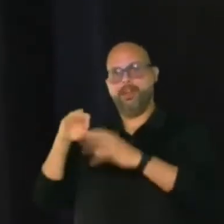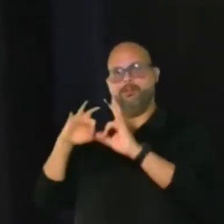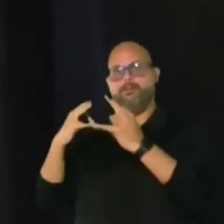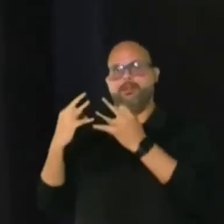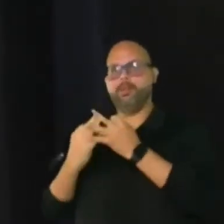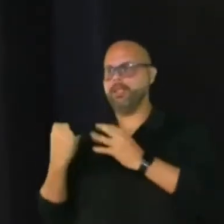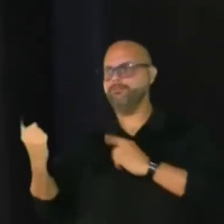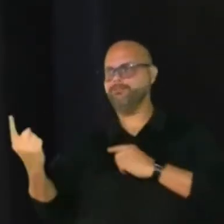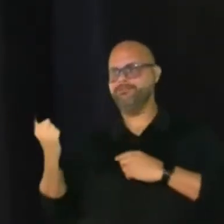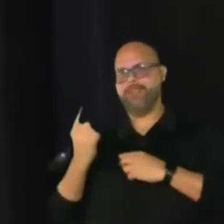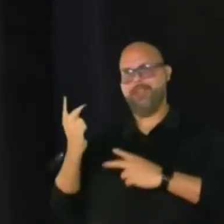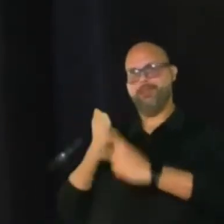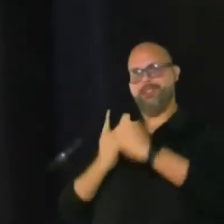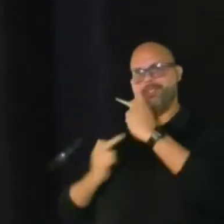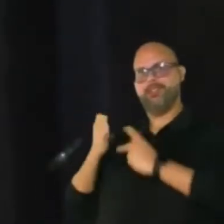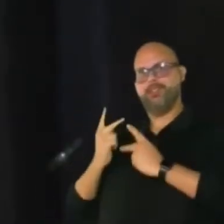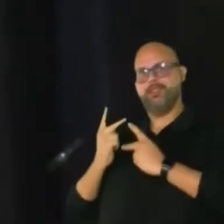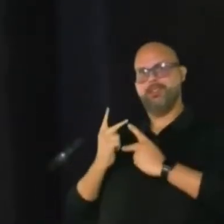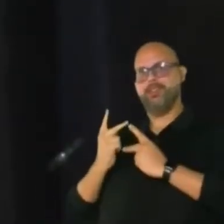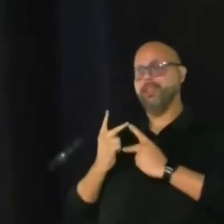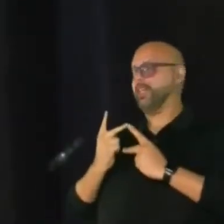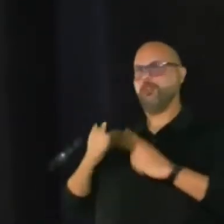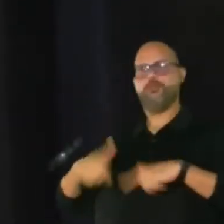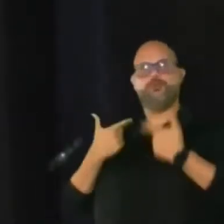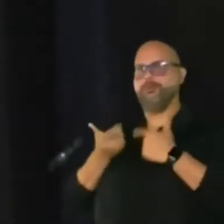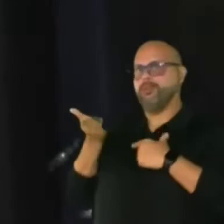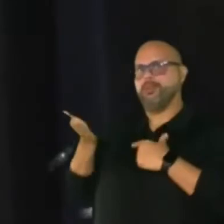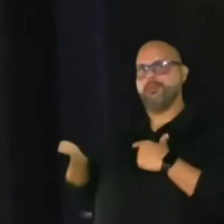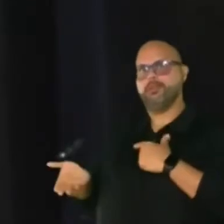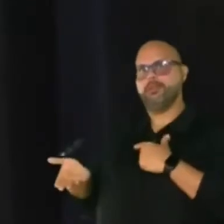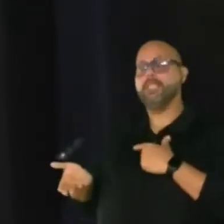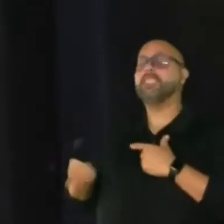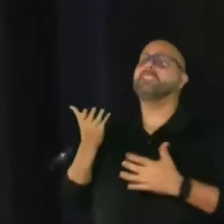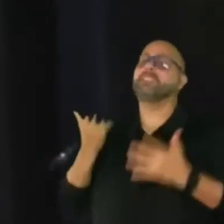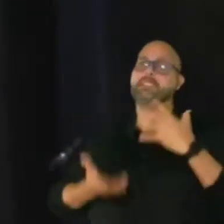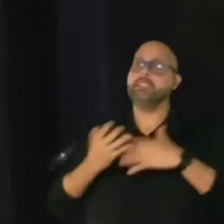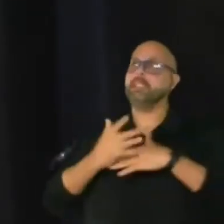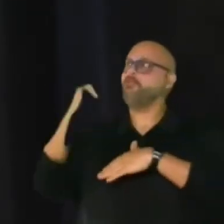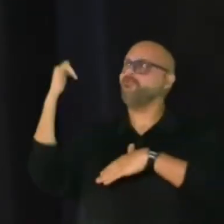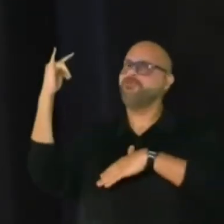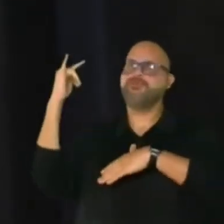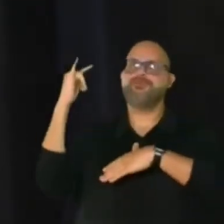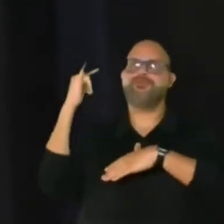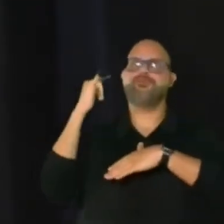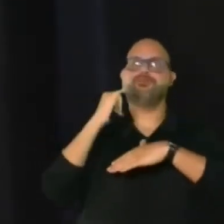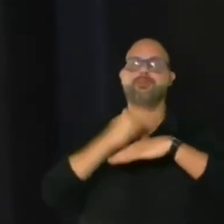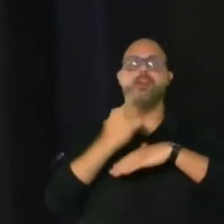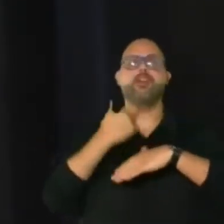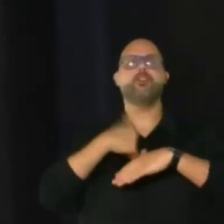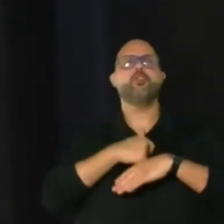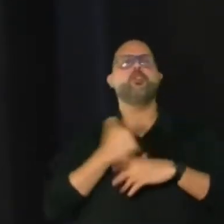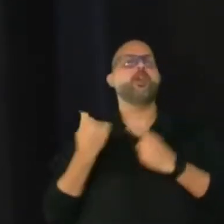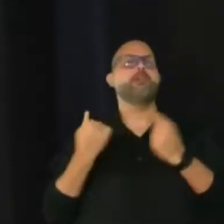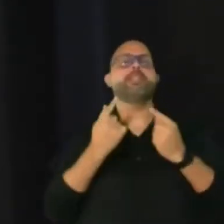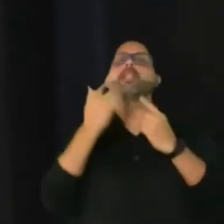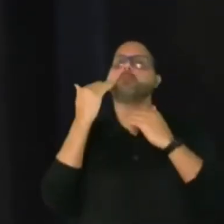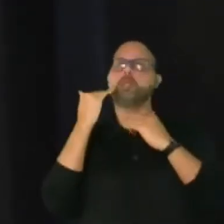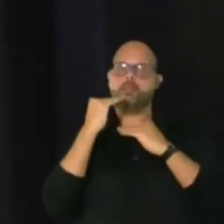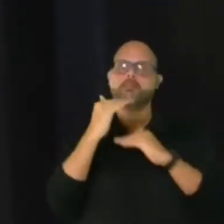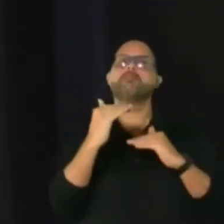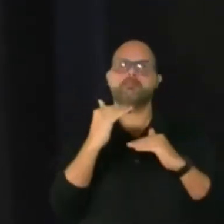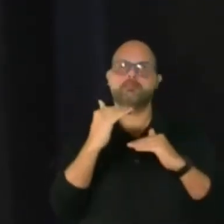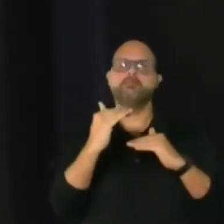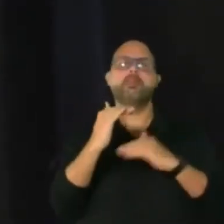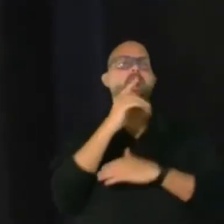familiar original. Probablemente también vengan de fuera. Vamos a limitar este tipo de actividades a solamente